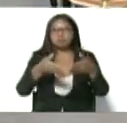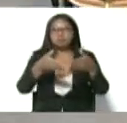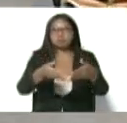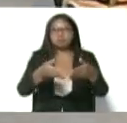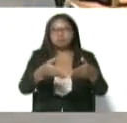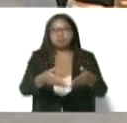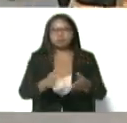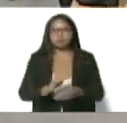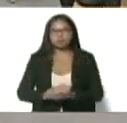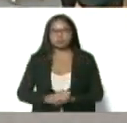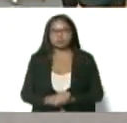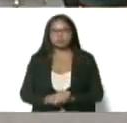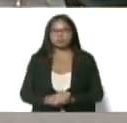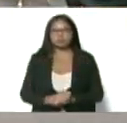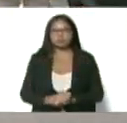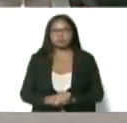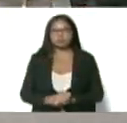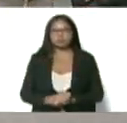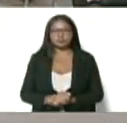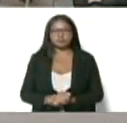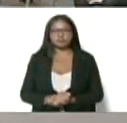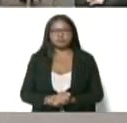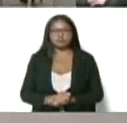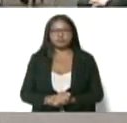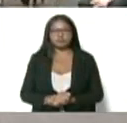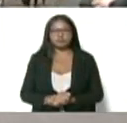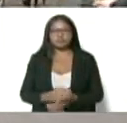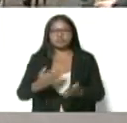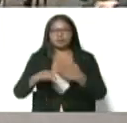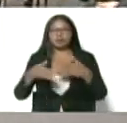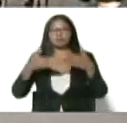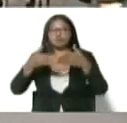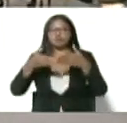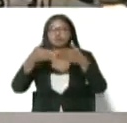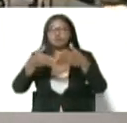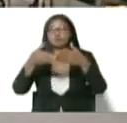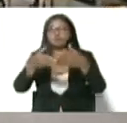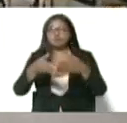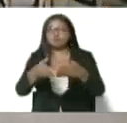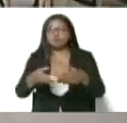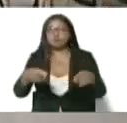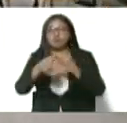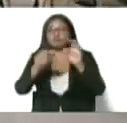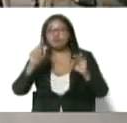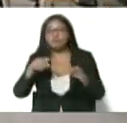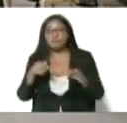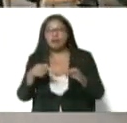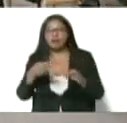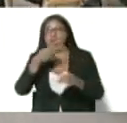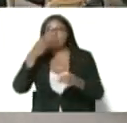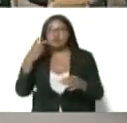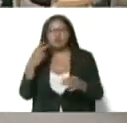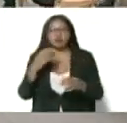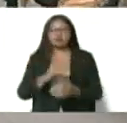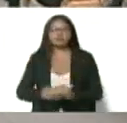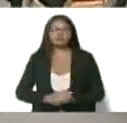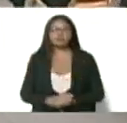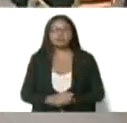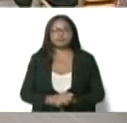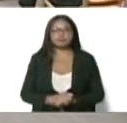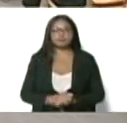por las vías del océano pacifico vía marítima en cargas de barcos